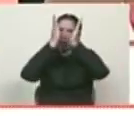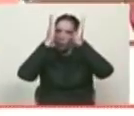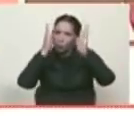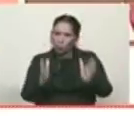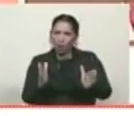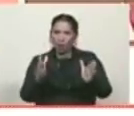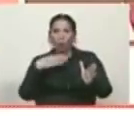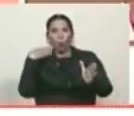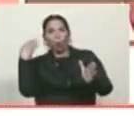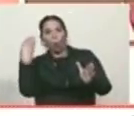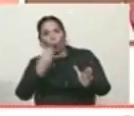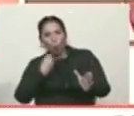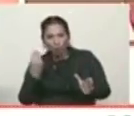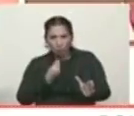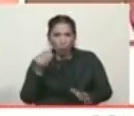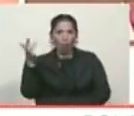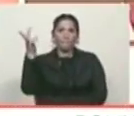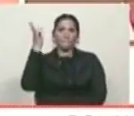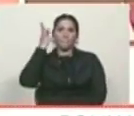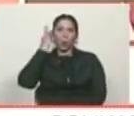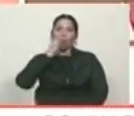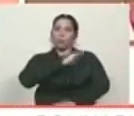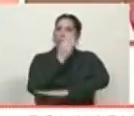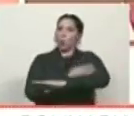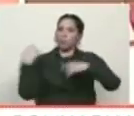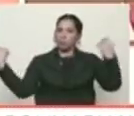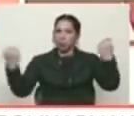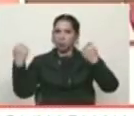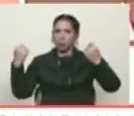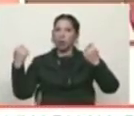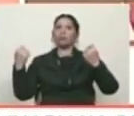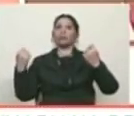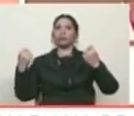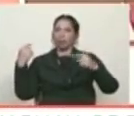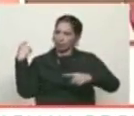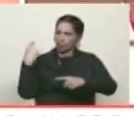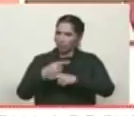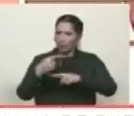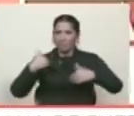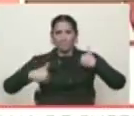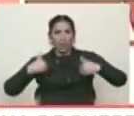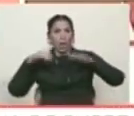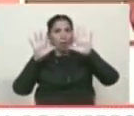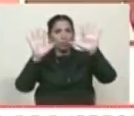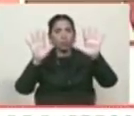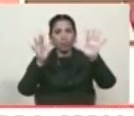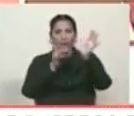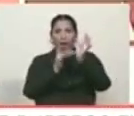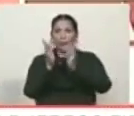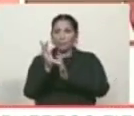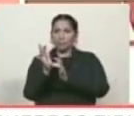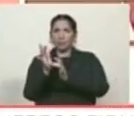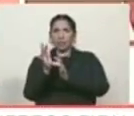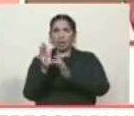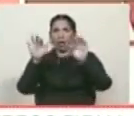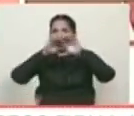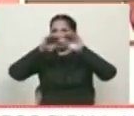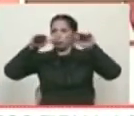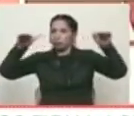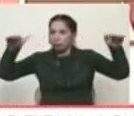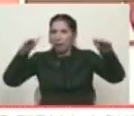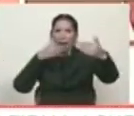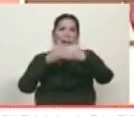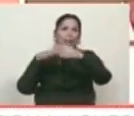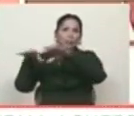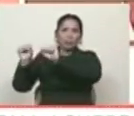a la juventud, a las mujeres, al poder popular, este miércoles 10 de abril a tribunas antiimperialistas por el derecho a la patria,